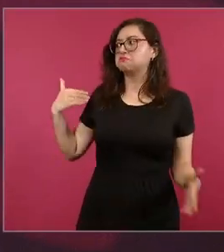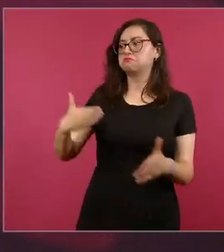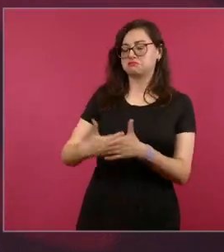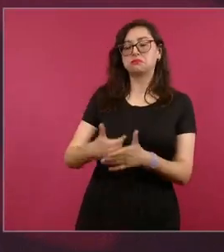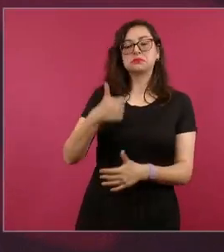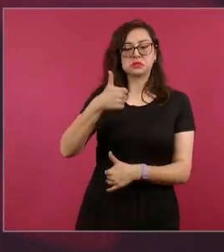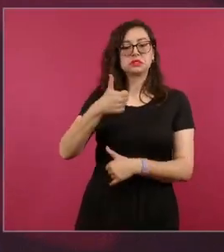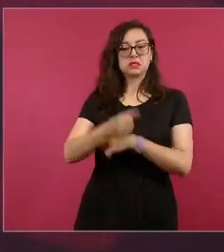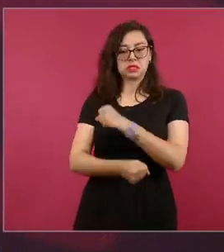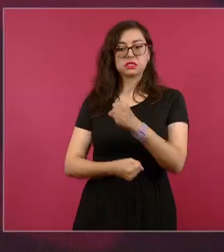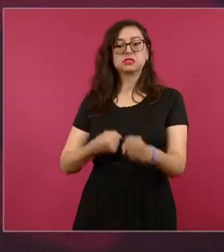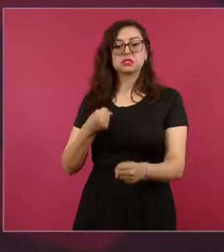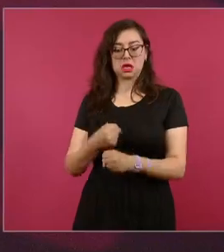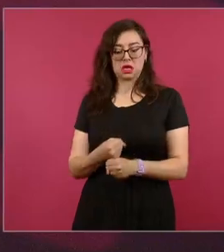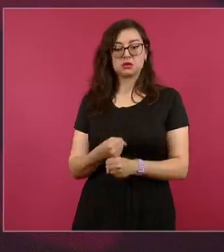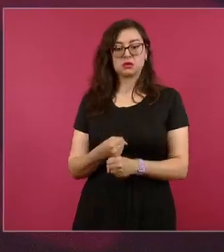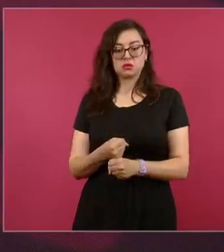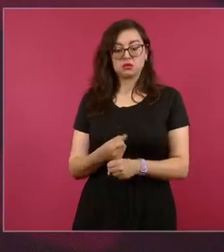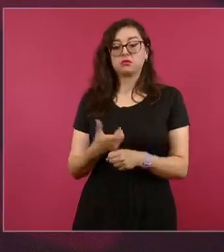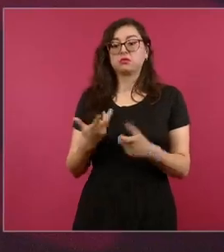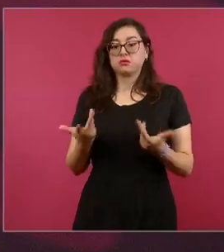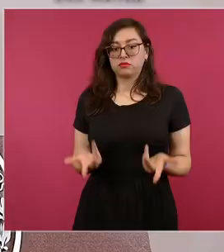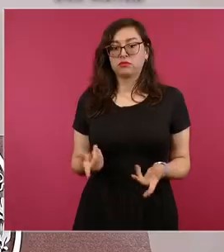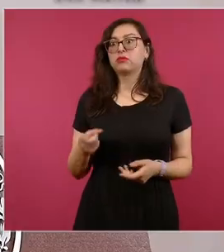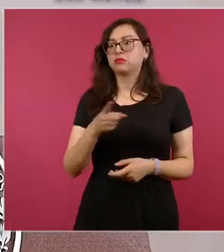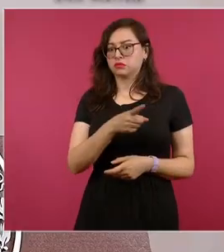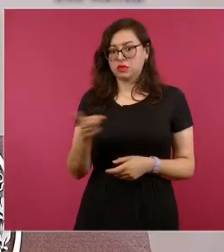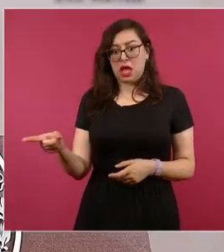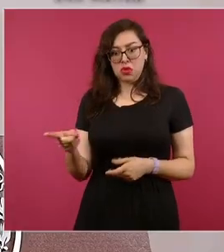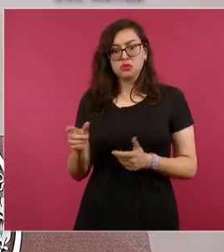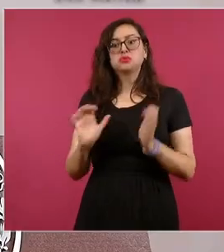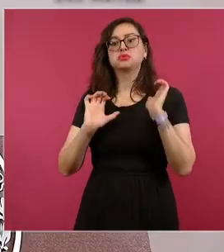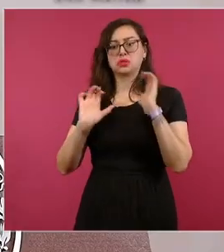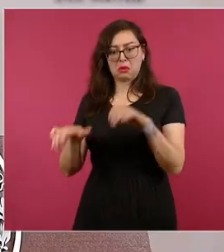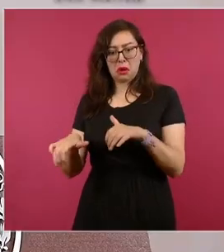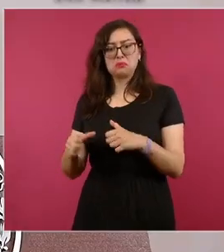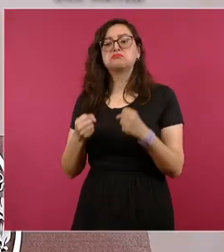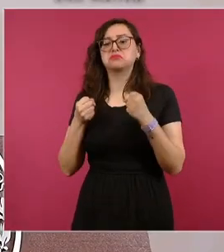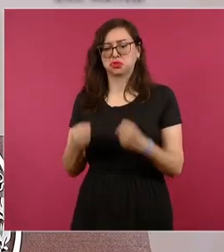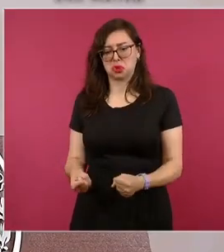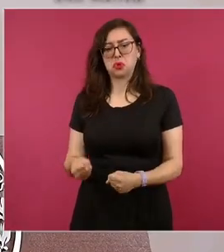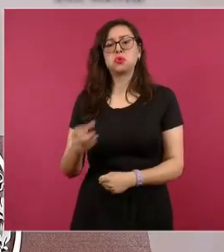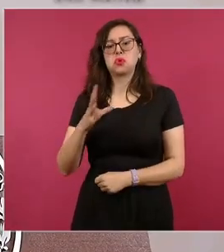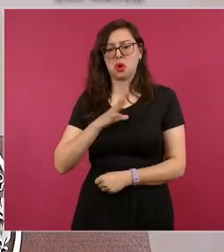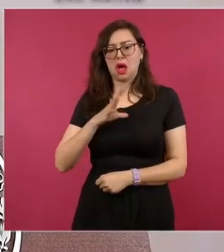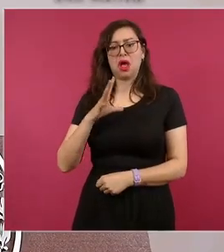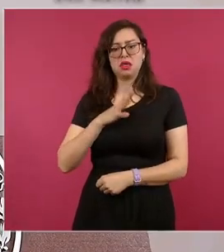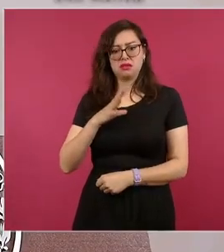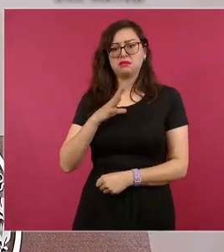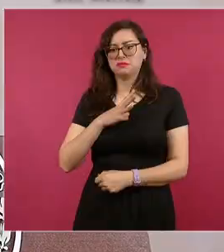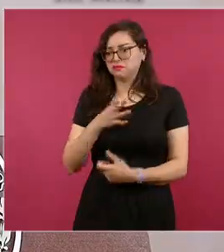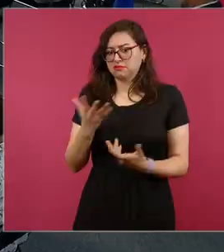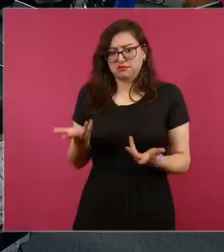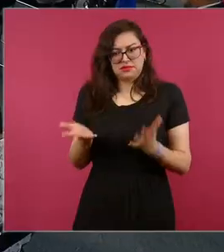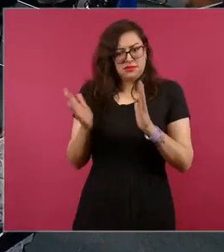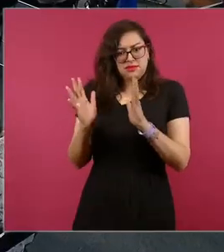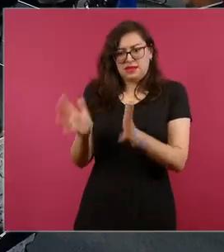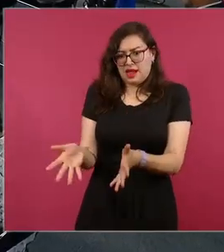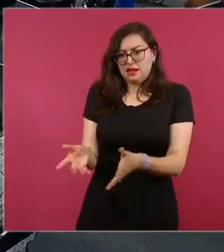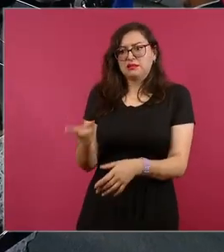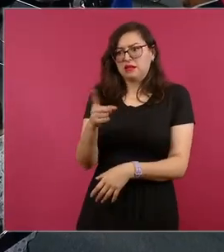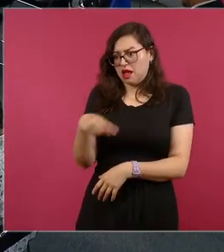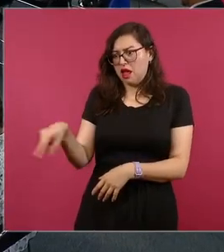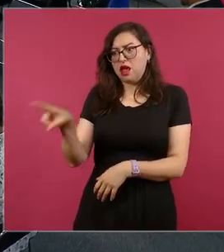definido en su unión dónde van a trabajar, dónde van a trabajar como médicos. Tienen